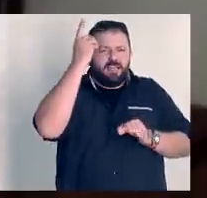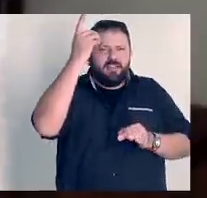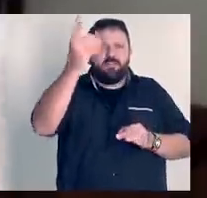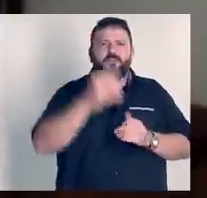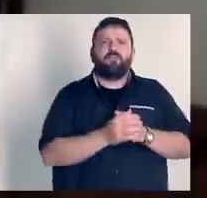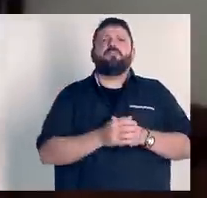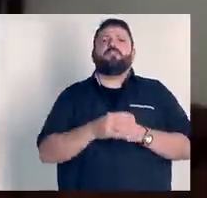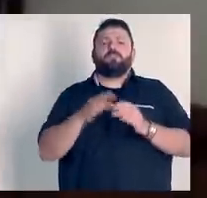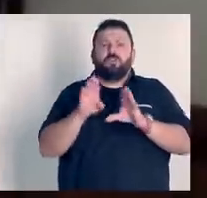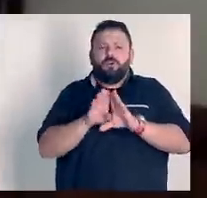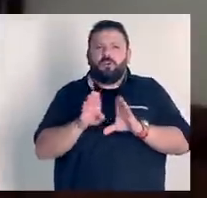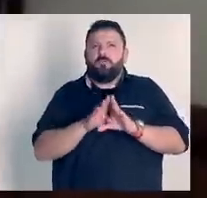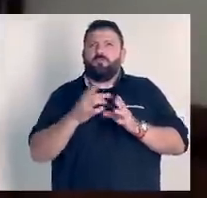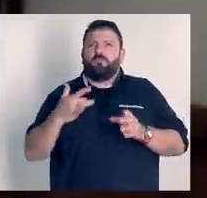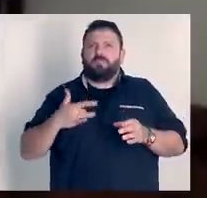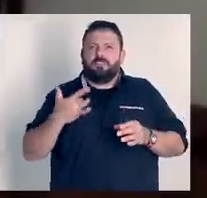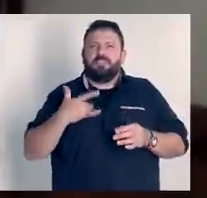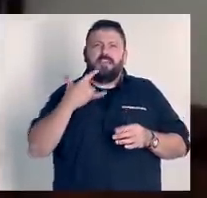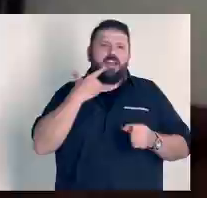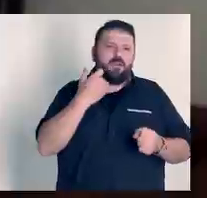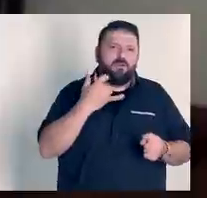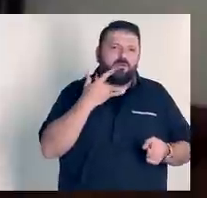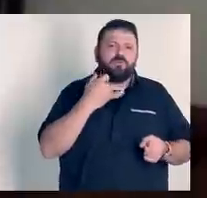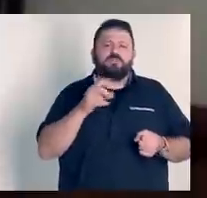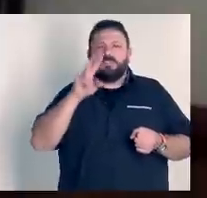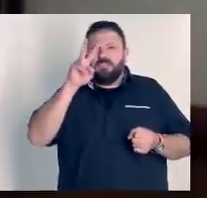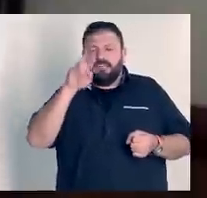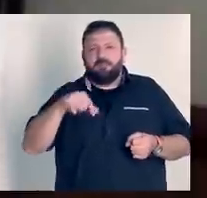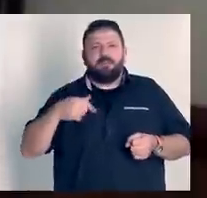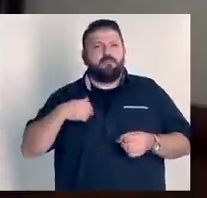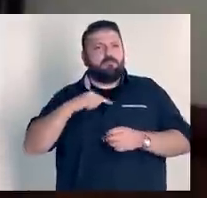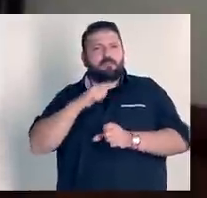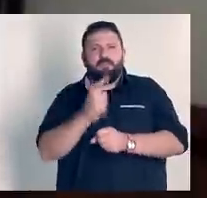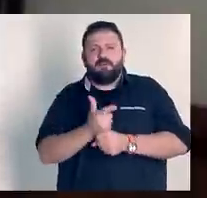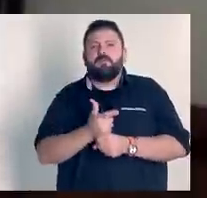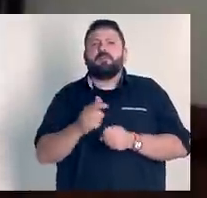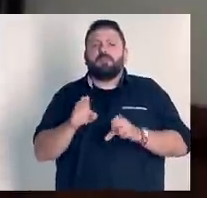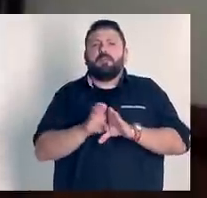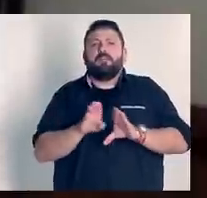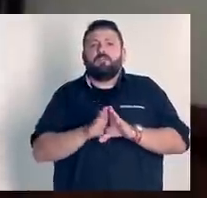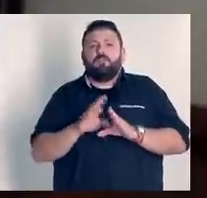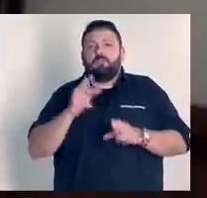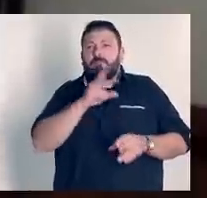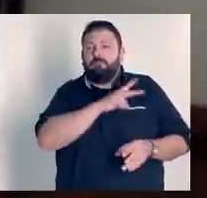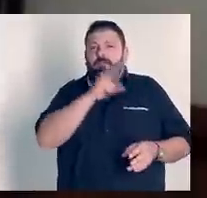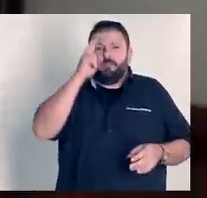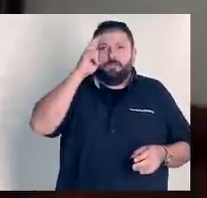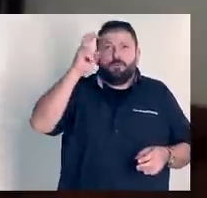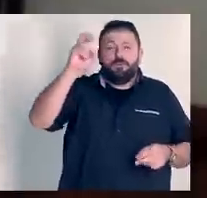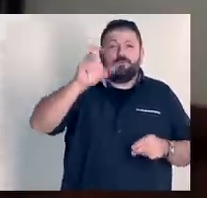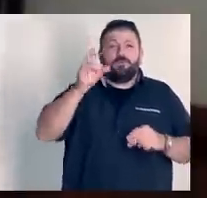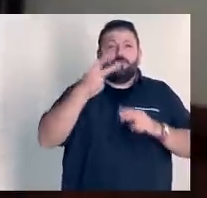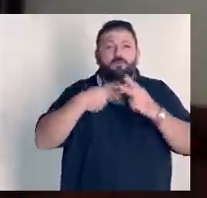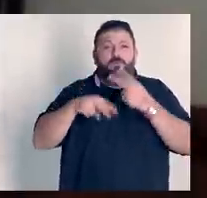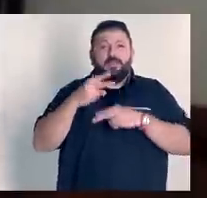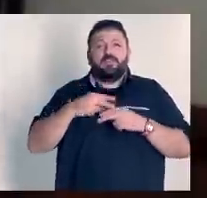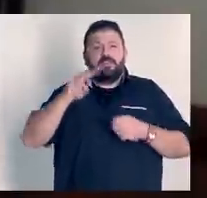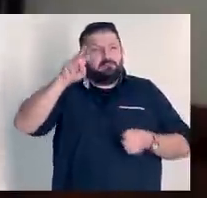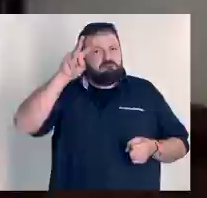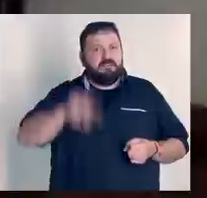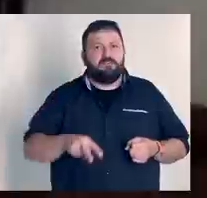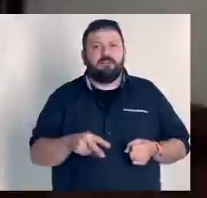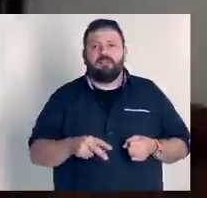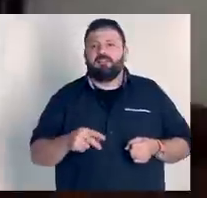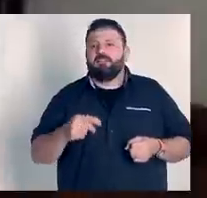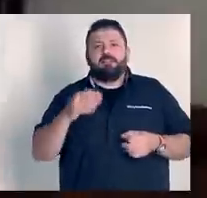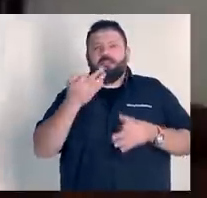la constancia, la lucha. Yo me daba cuenta del tamaño de mis sueños cuando veía ese plano y me daba cuenta de la realidad. Era una